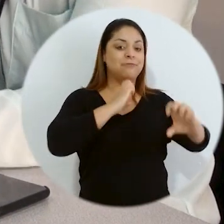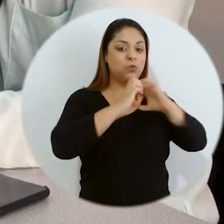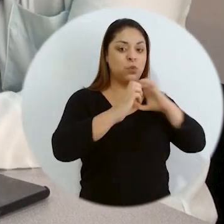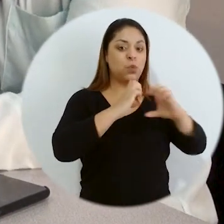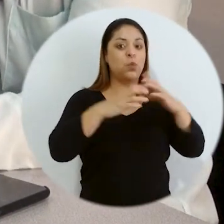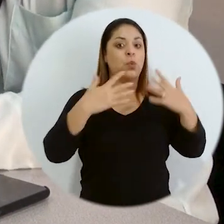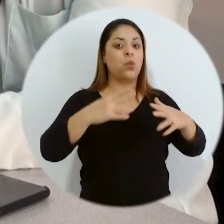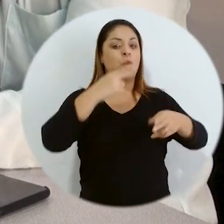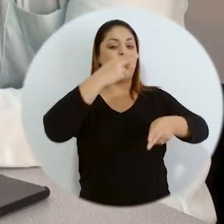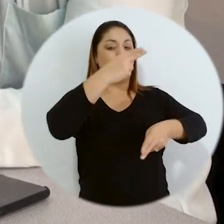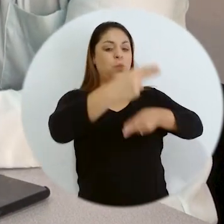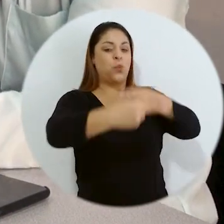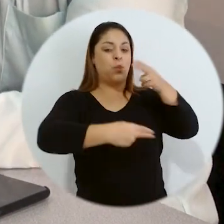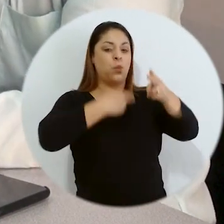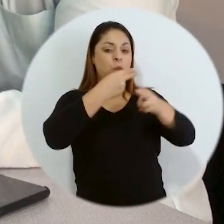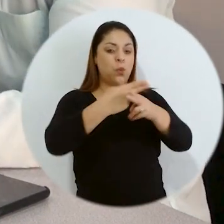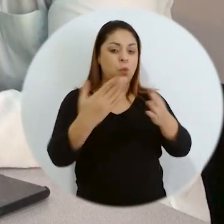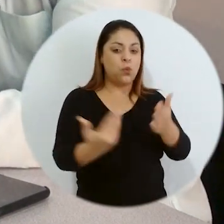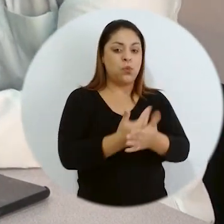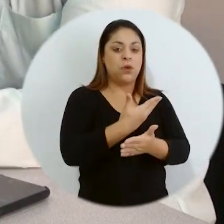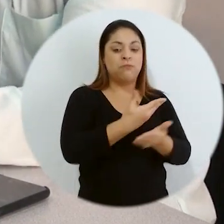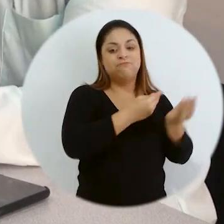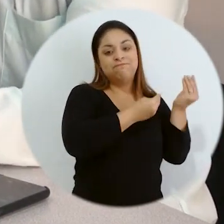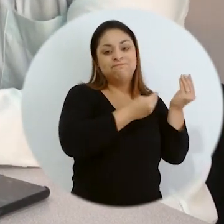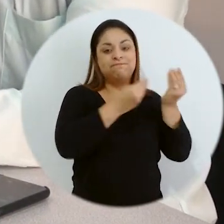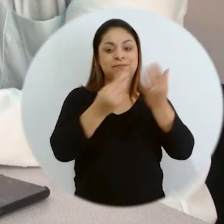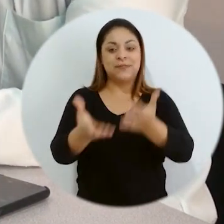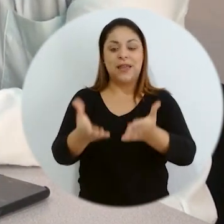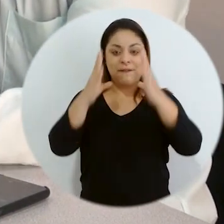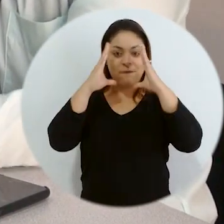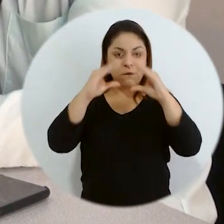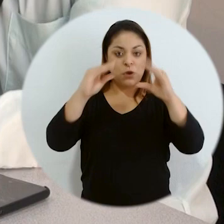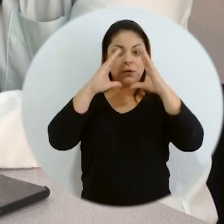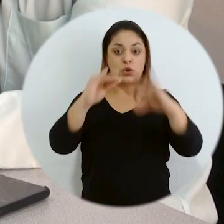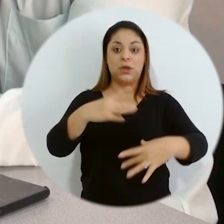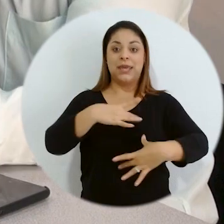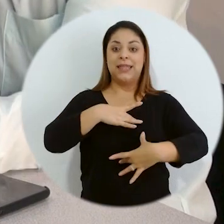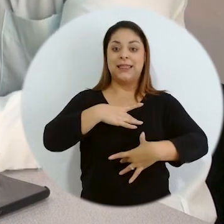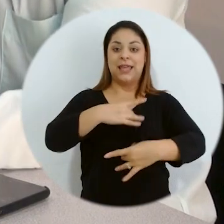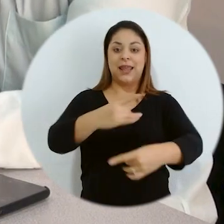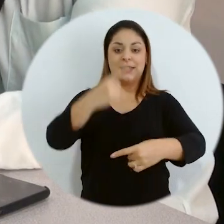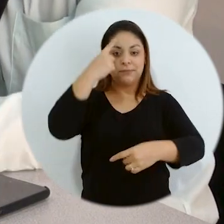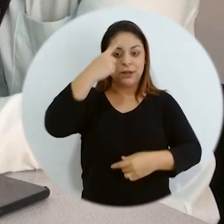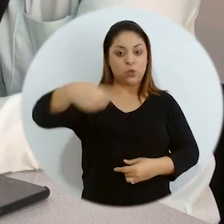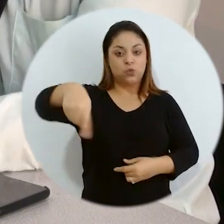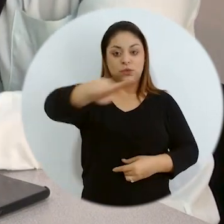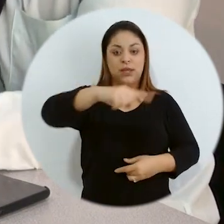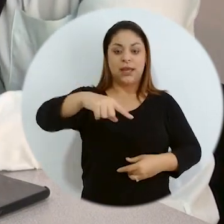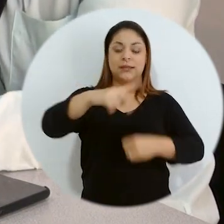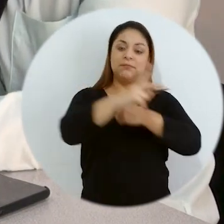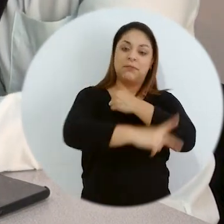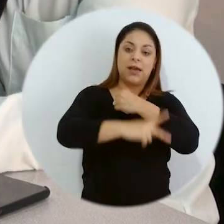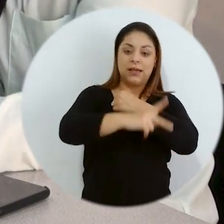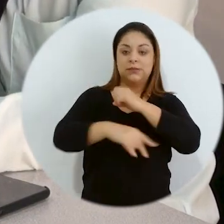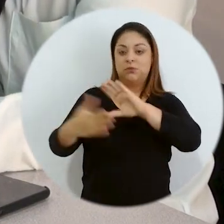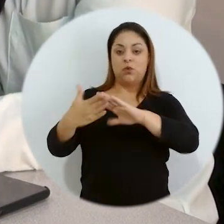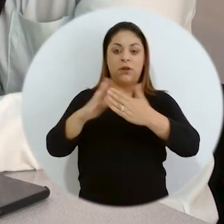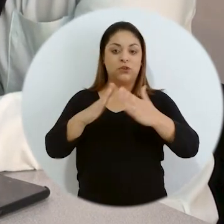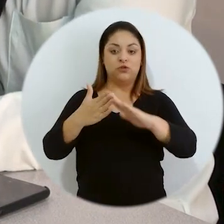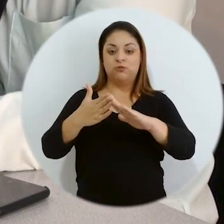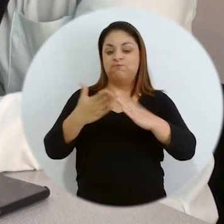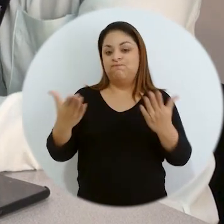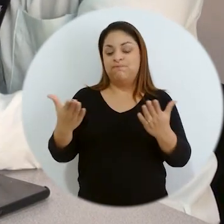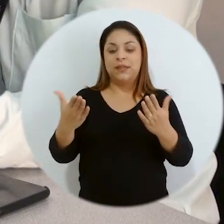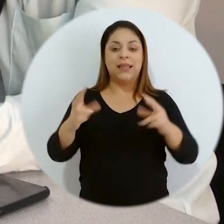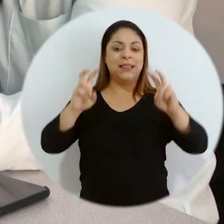trayéndoles información de interés tanto para la comunidad universitaria como el público en general, el país en general. Temas sensibles,